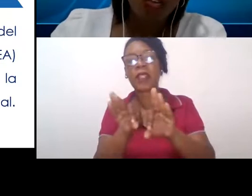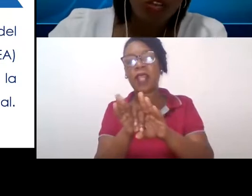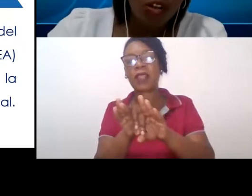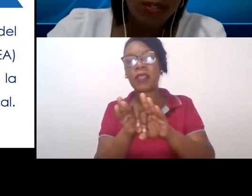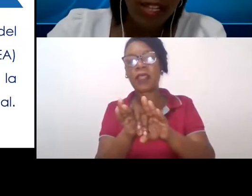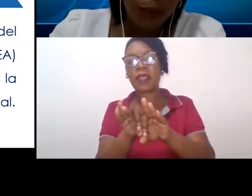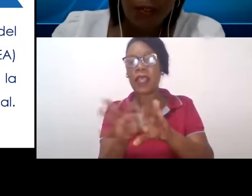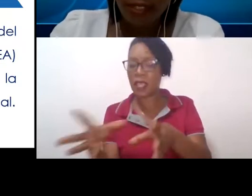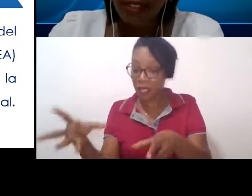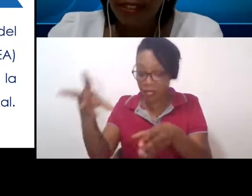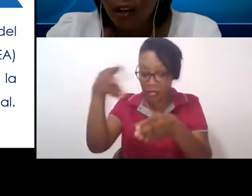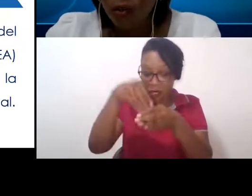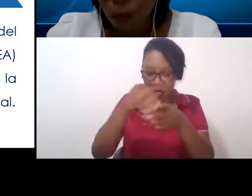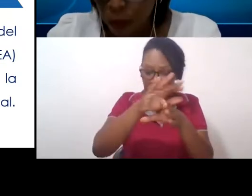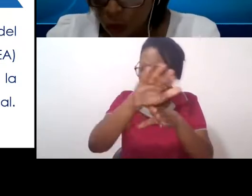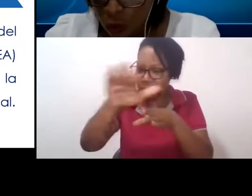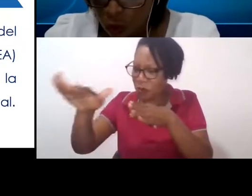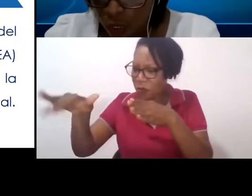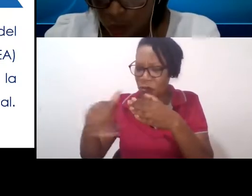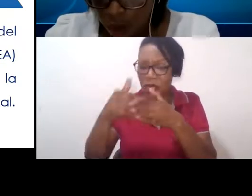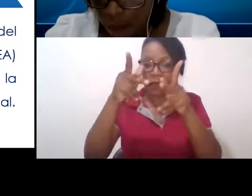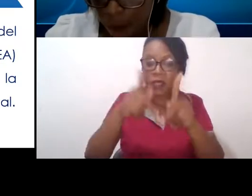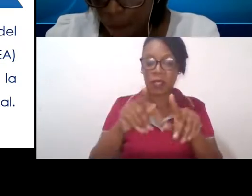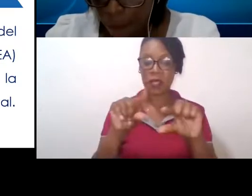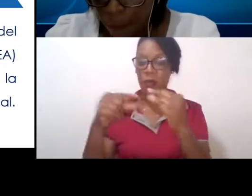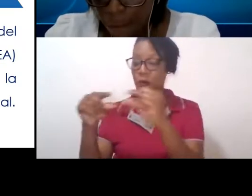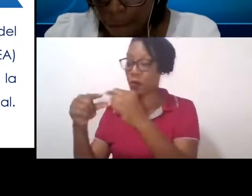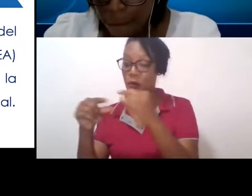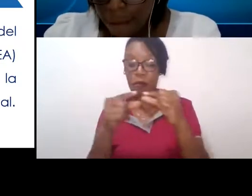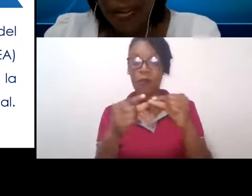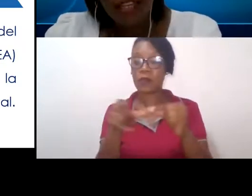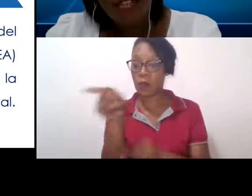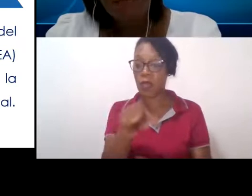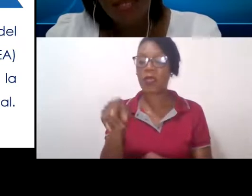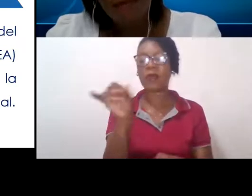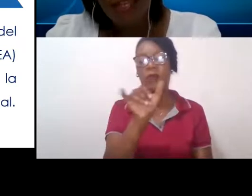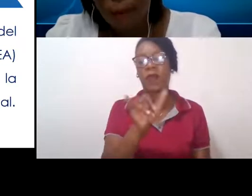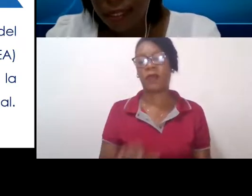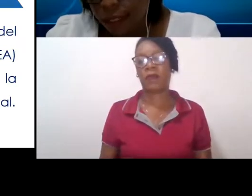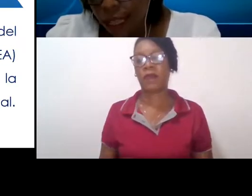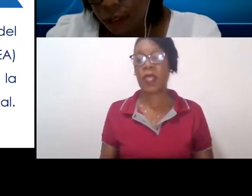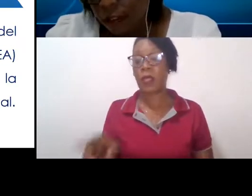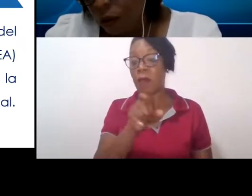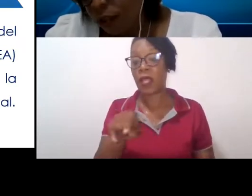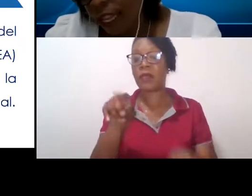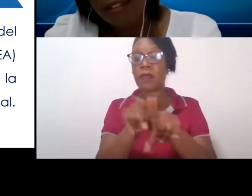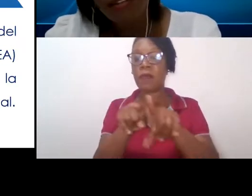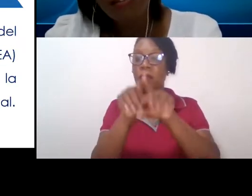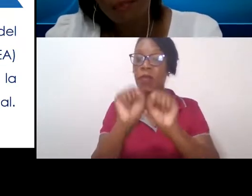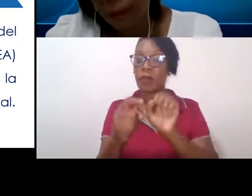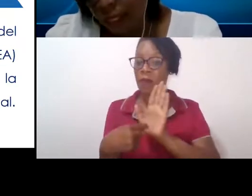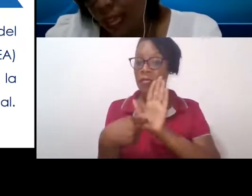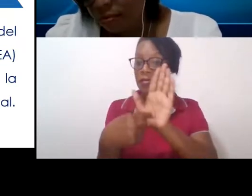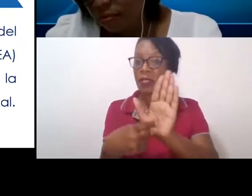a todas las personas que están en los grupos con ellos también. Para ellos también pueden presentar dificultades